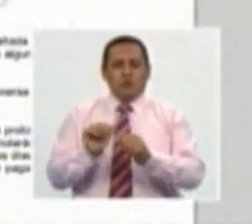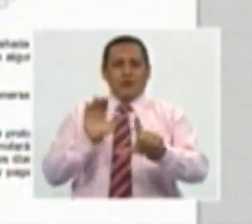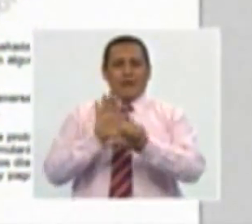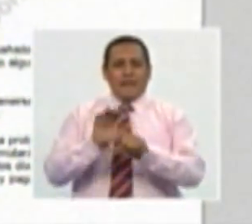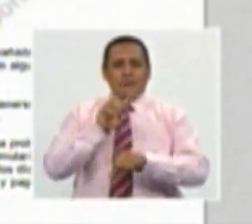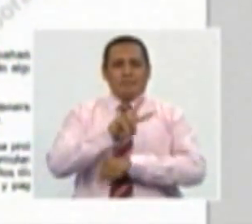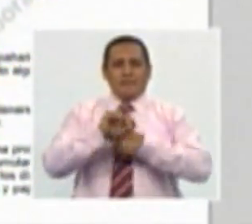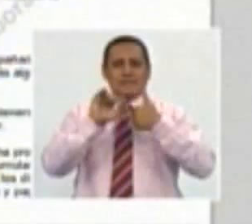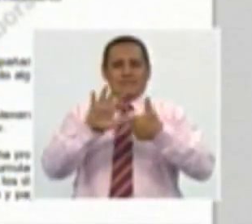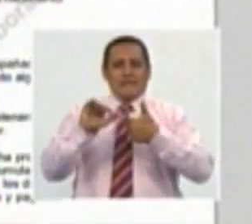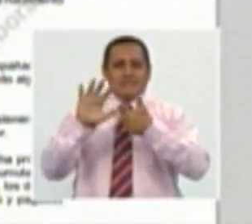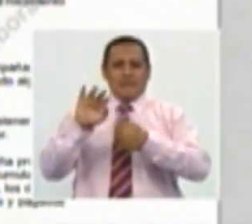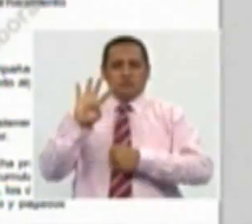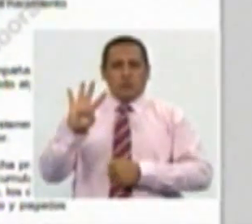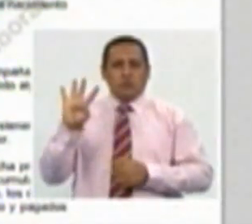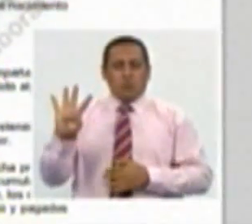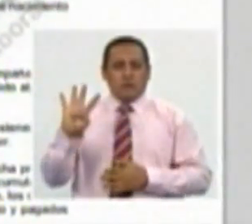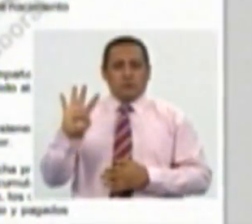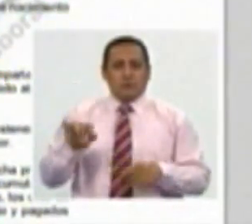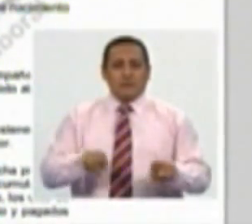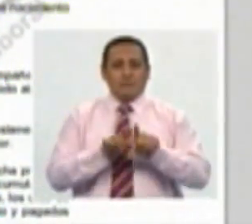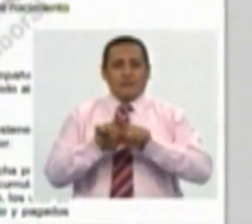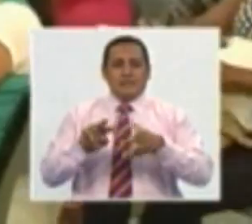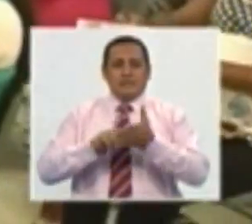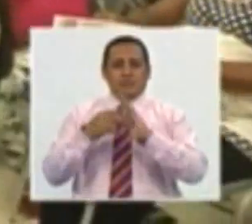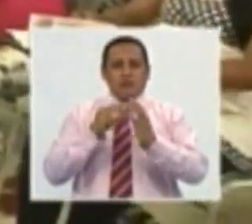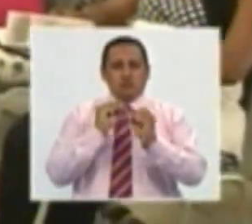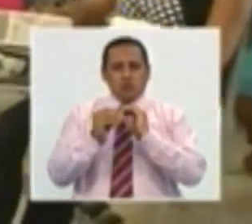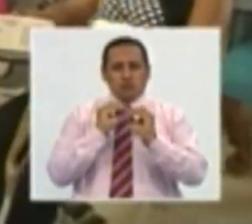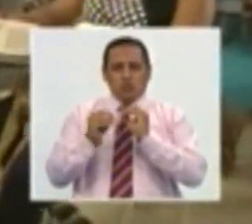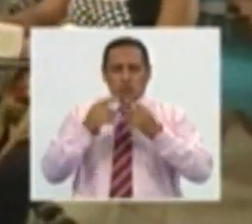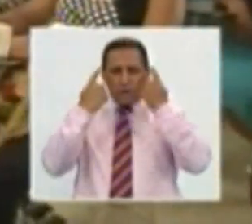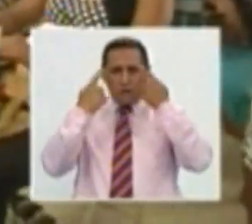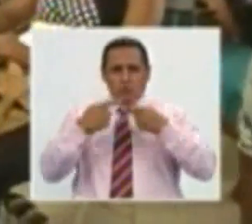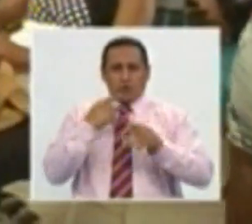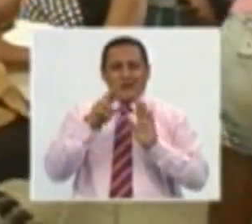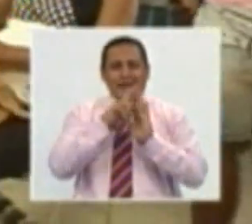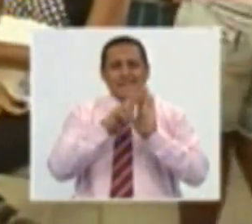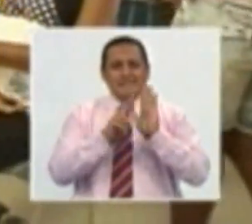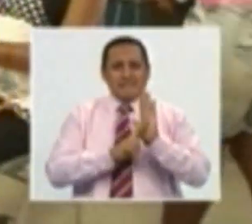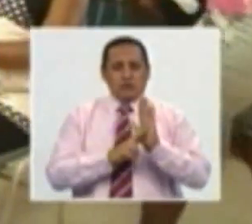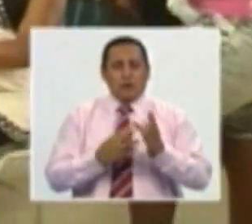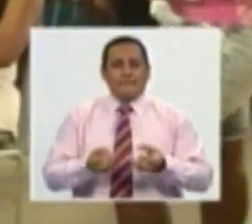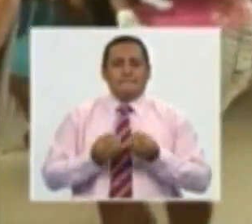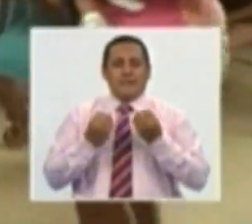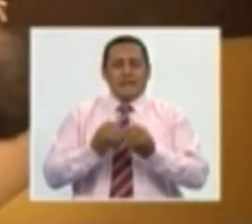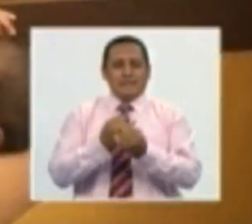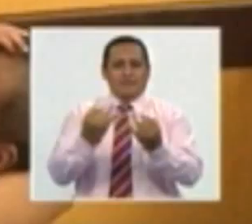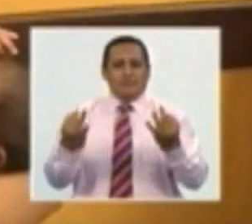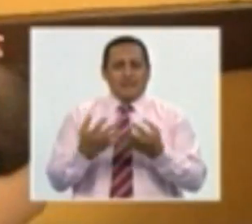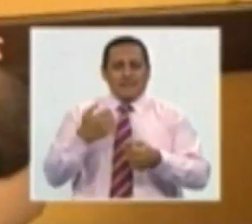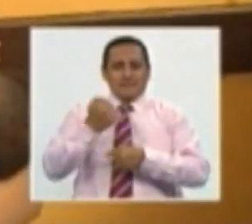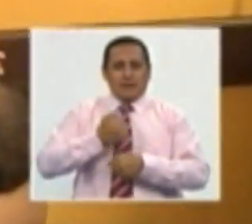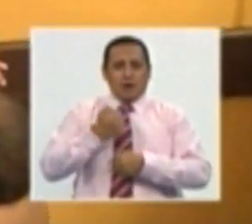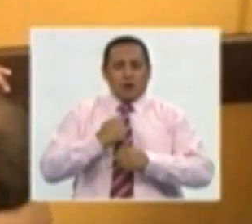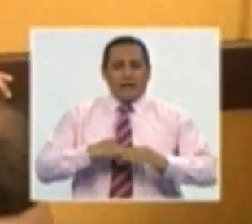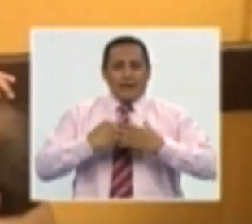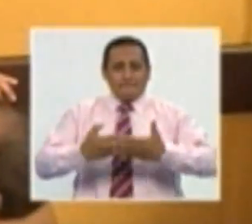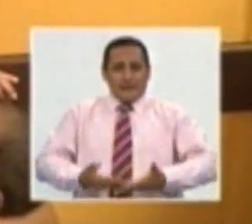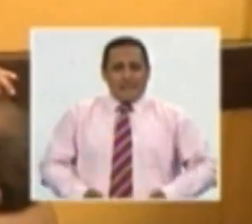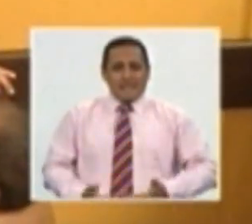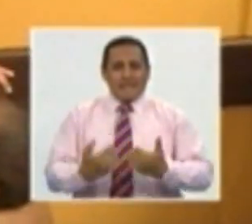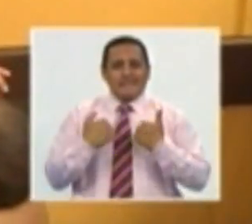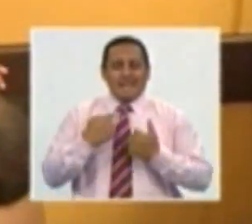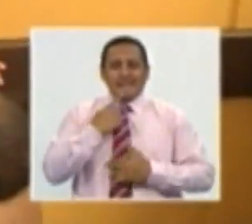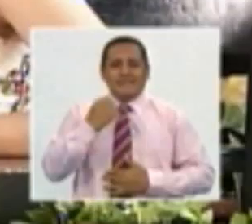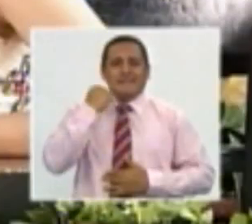la Ley 26644, en cuanto regula las condiciones y requisitos para que las trabajadoras gestantes